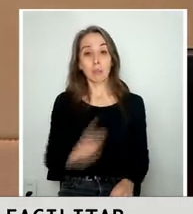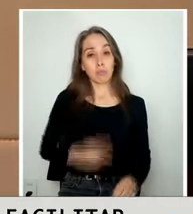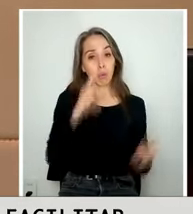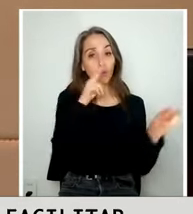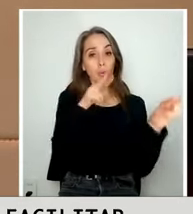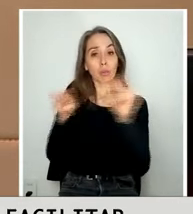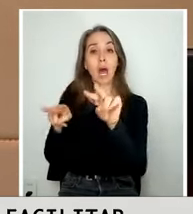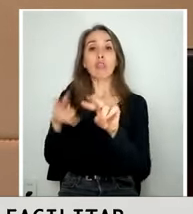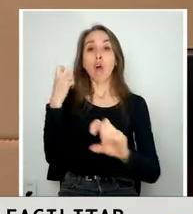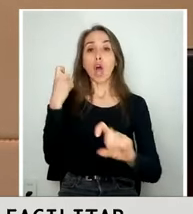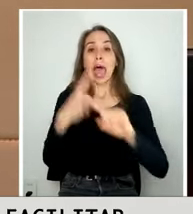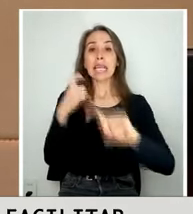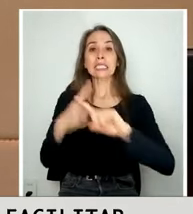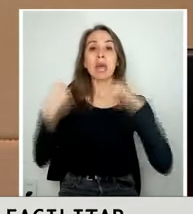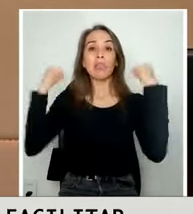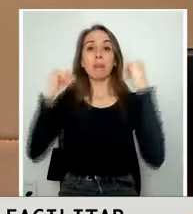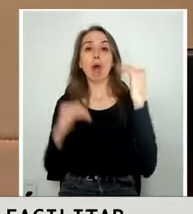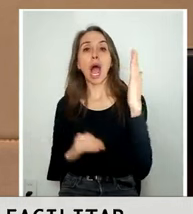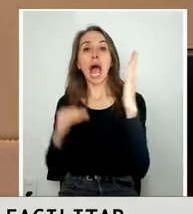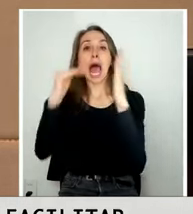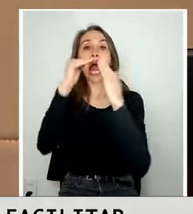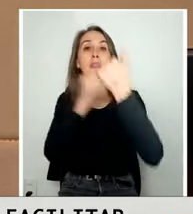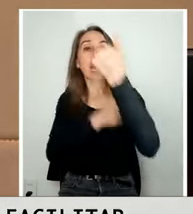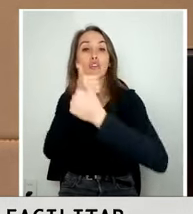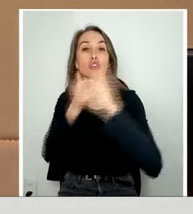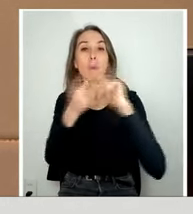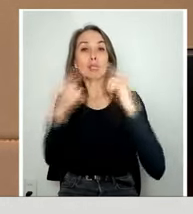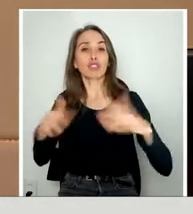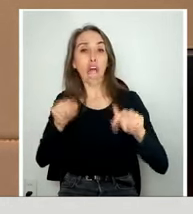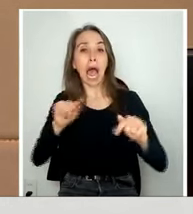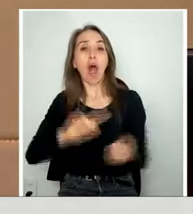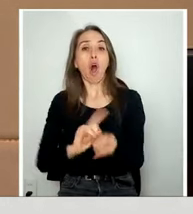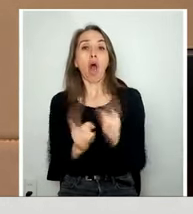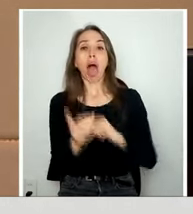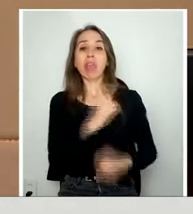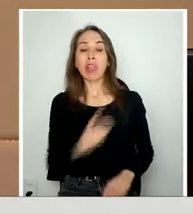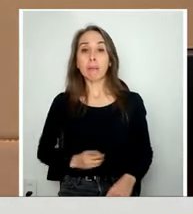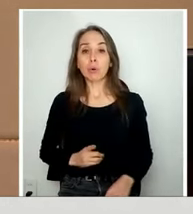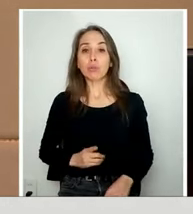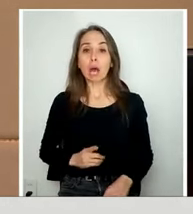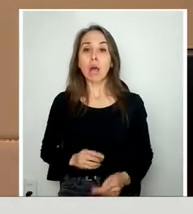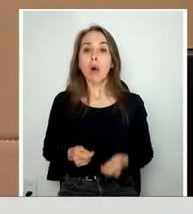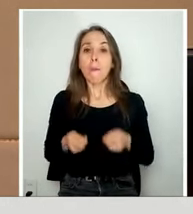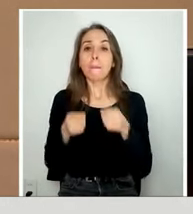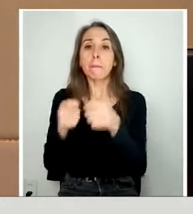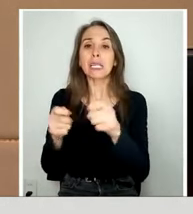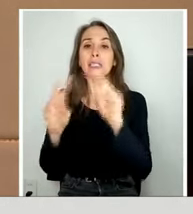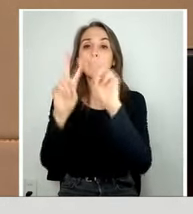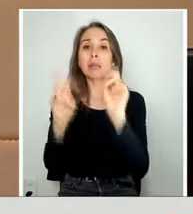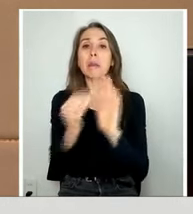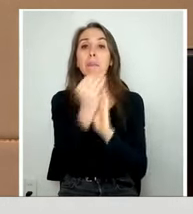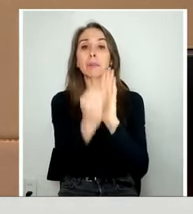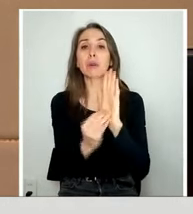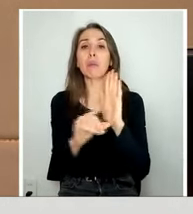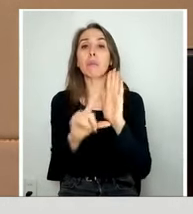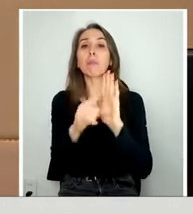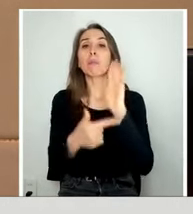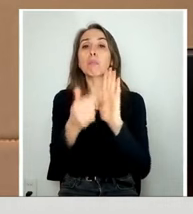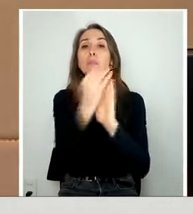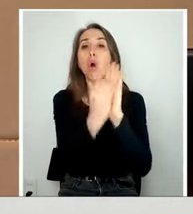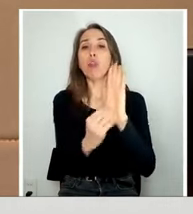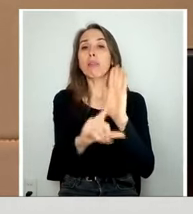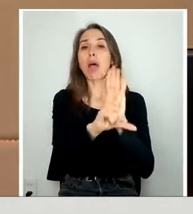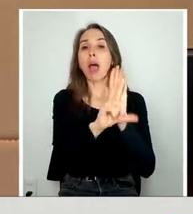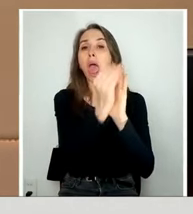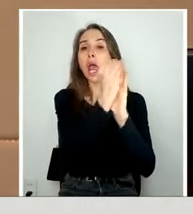deportistas de alto rendimiento y que son capaces de levantar este tipo de temas como políticas que al final tienen que ver con